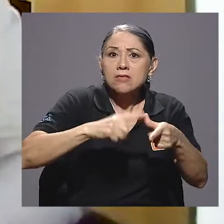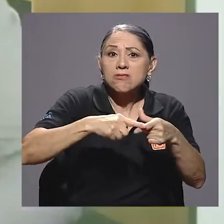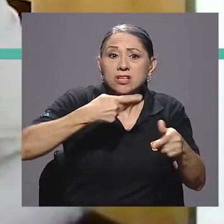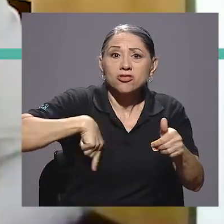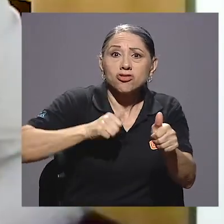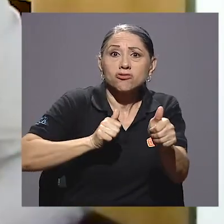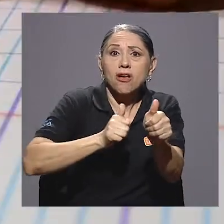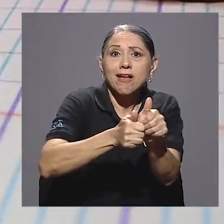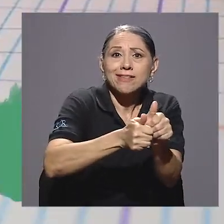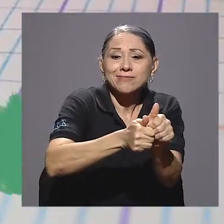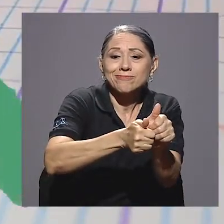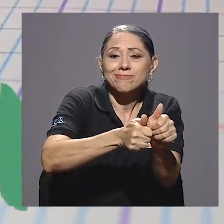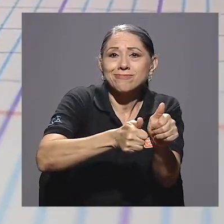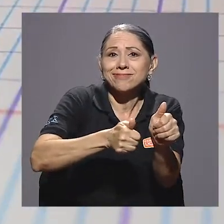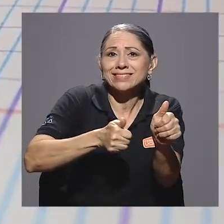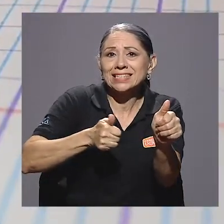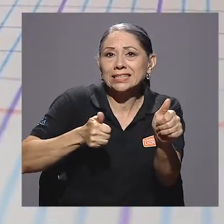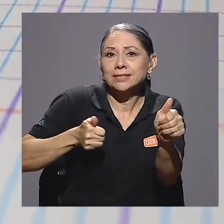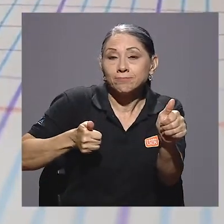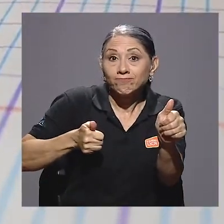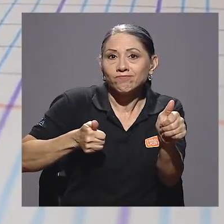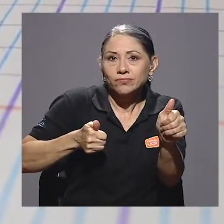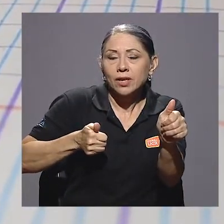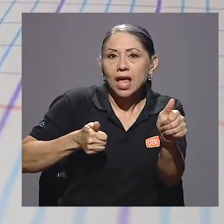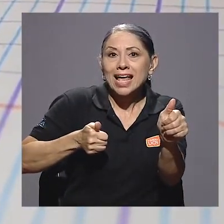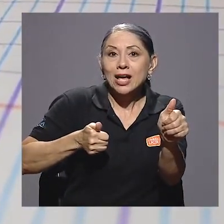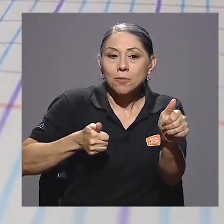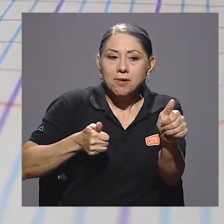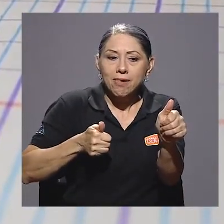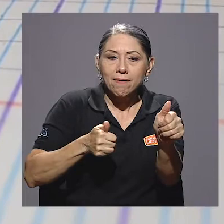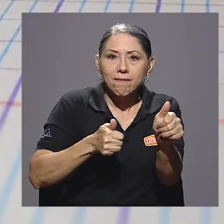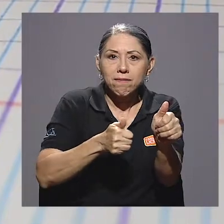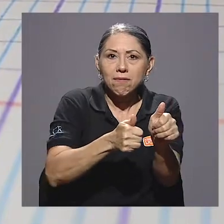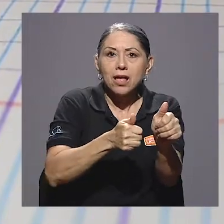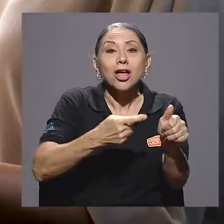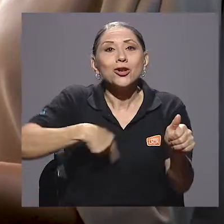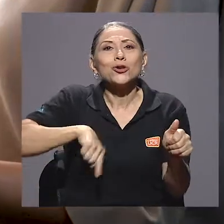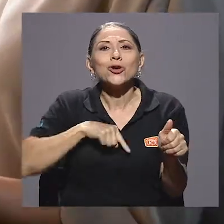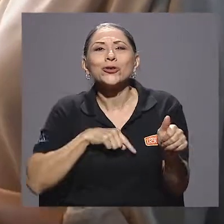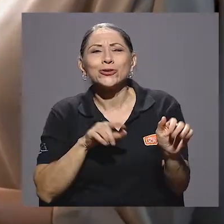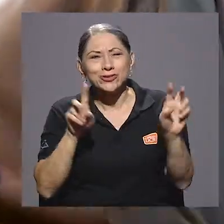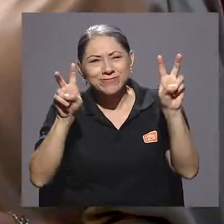quedar rezagados. Como decimos, traveseando, hemos logrado